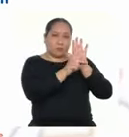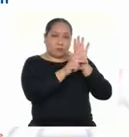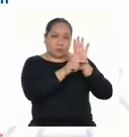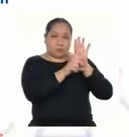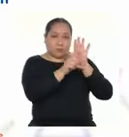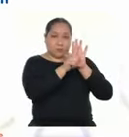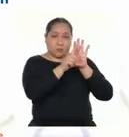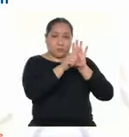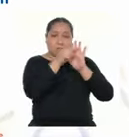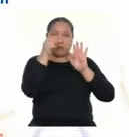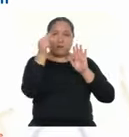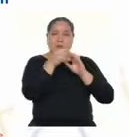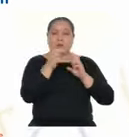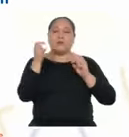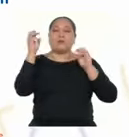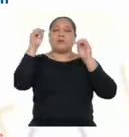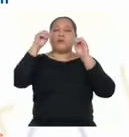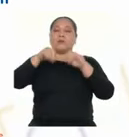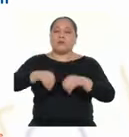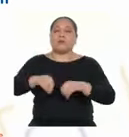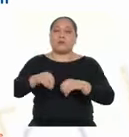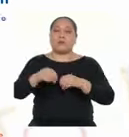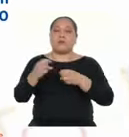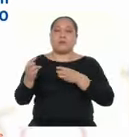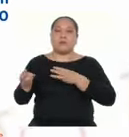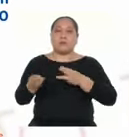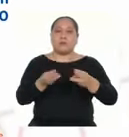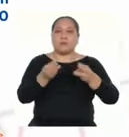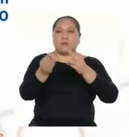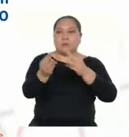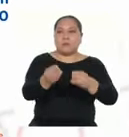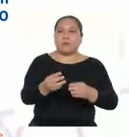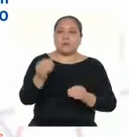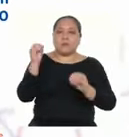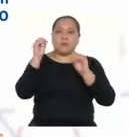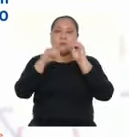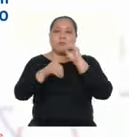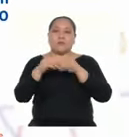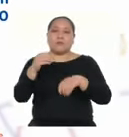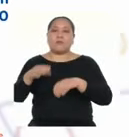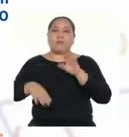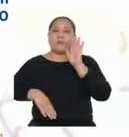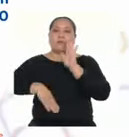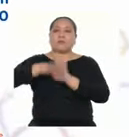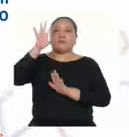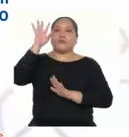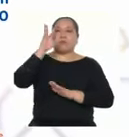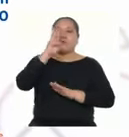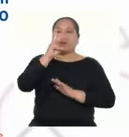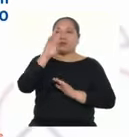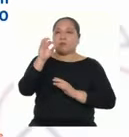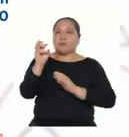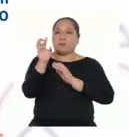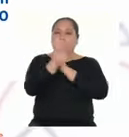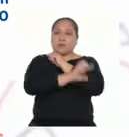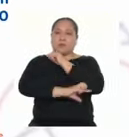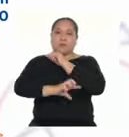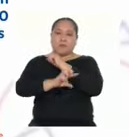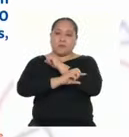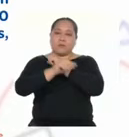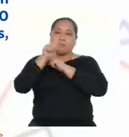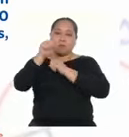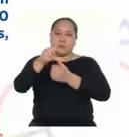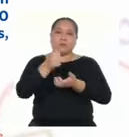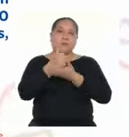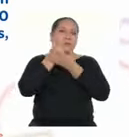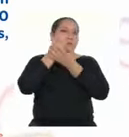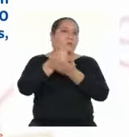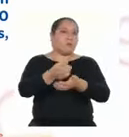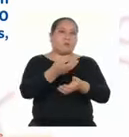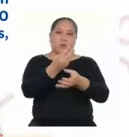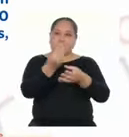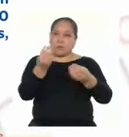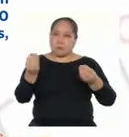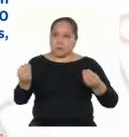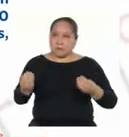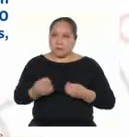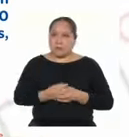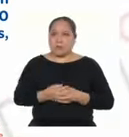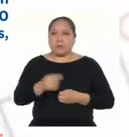un mecanismo que se viene aplicando en más de 60 países, donde se han obtenido muy buenos